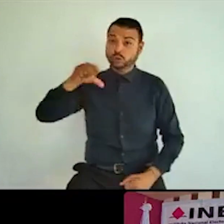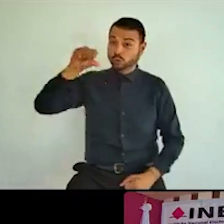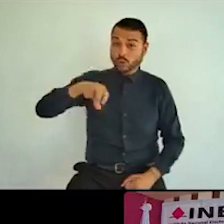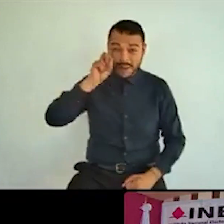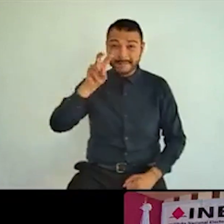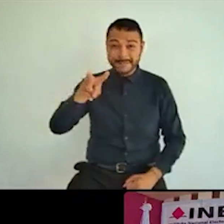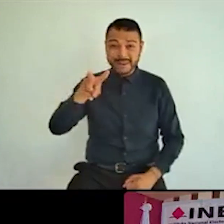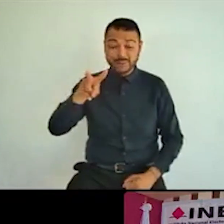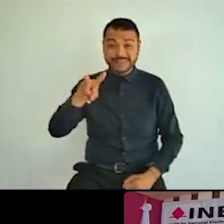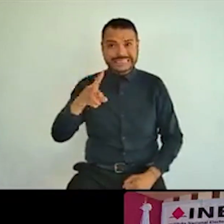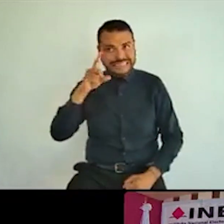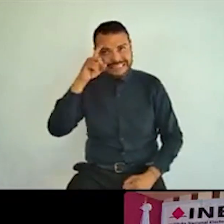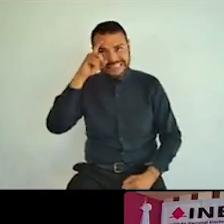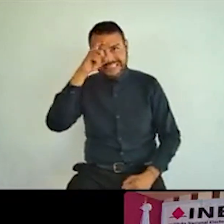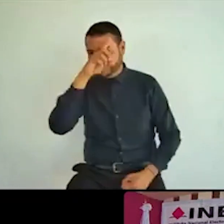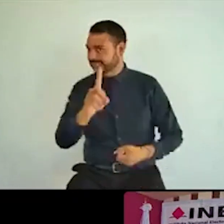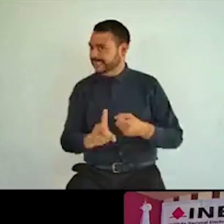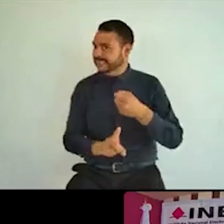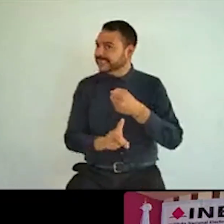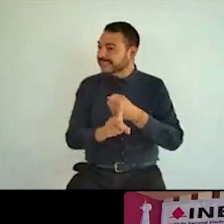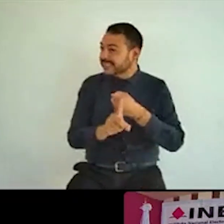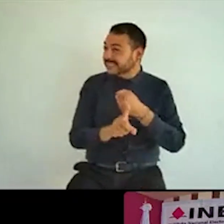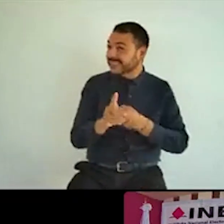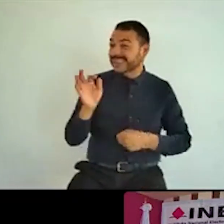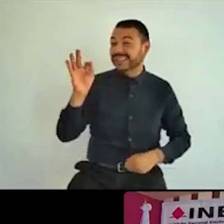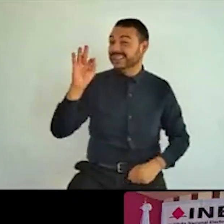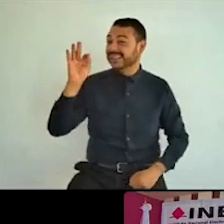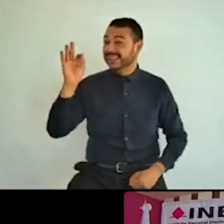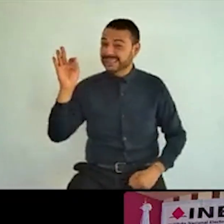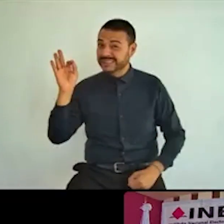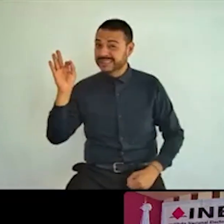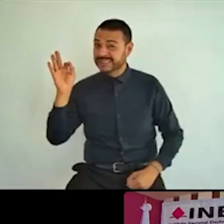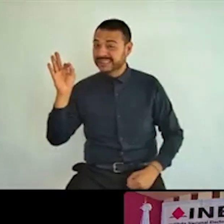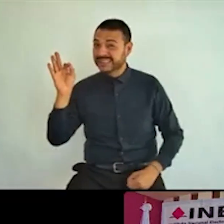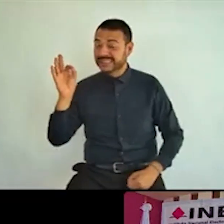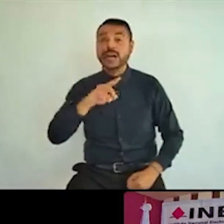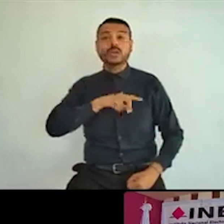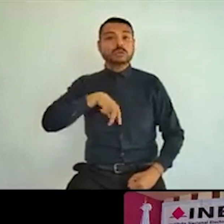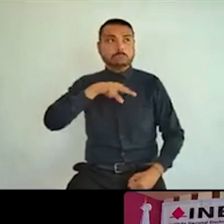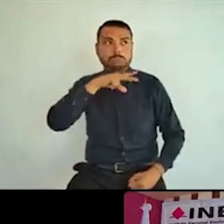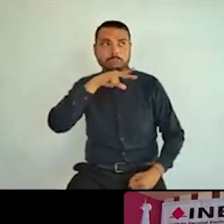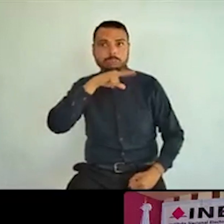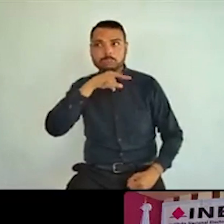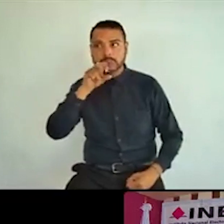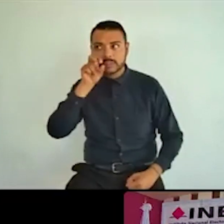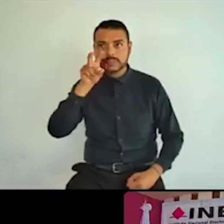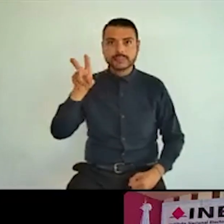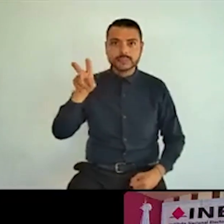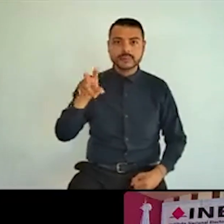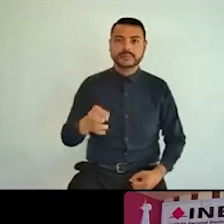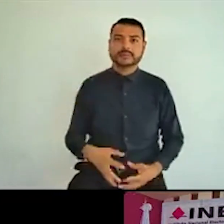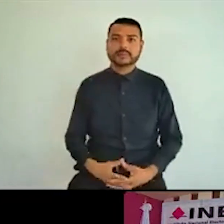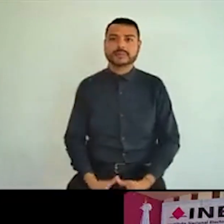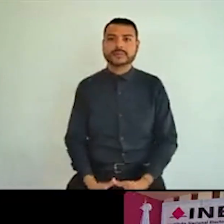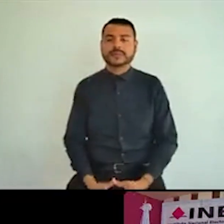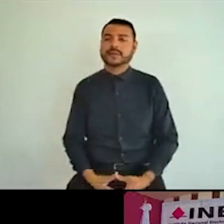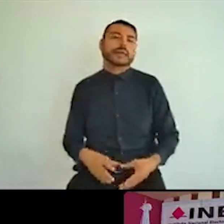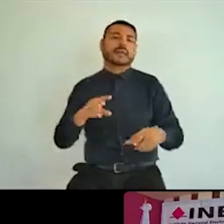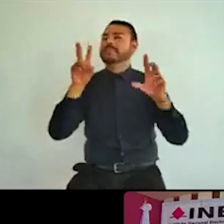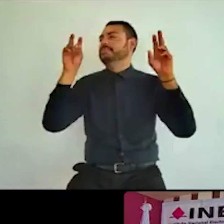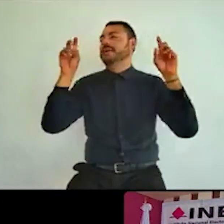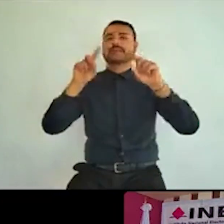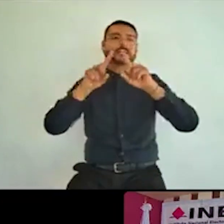México, Rita Osale Rodríguez Velázquez de Morena y Teresa Mendoza Rivera del Partido del Trabajo. El foro tuvo como objetivo fomentar